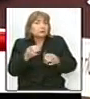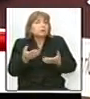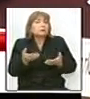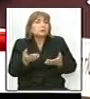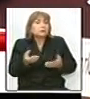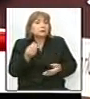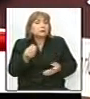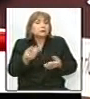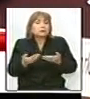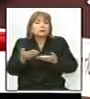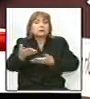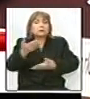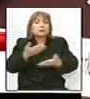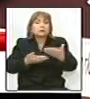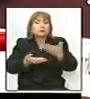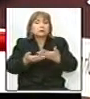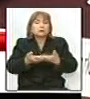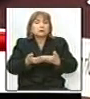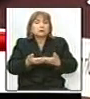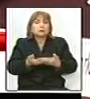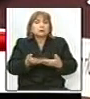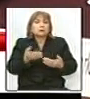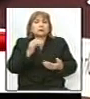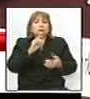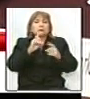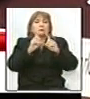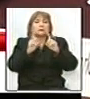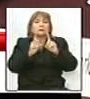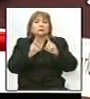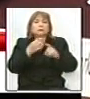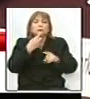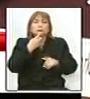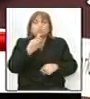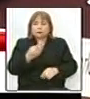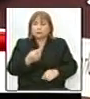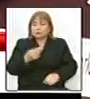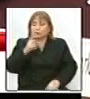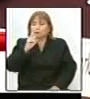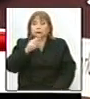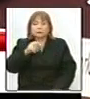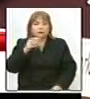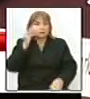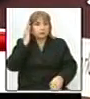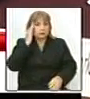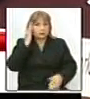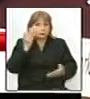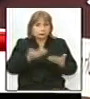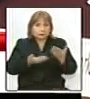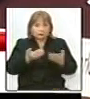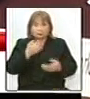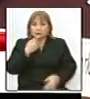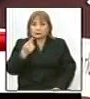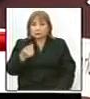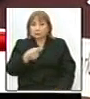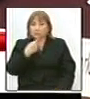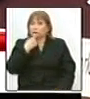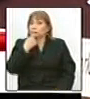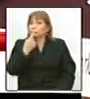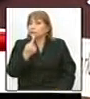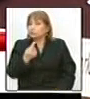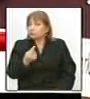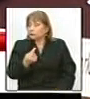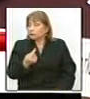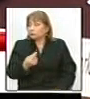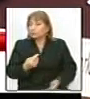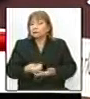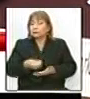qué transfiere? Y la pregunta es, si se desentiende de ellos. Es decir, yo